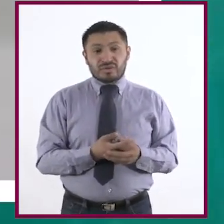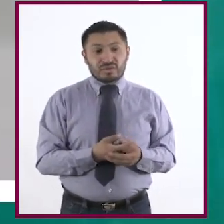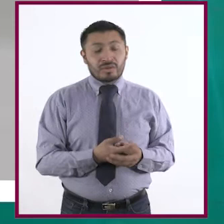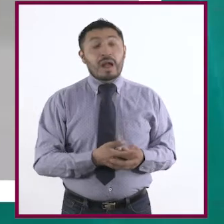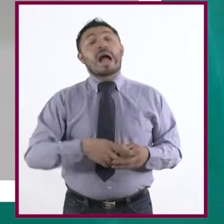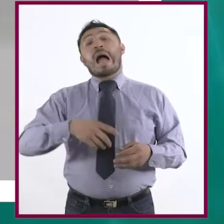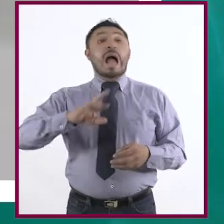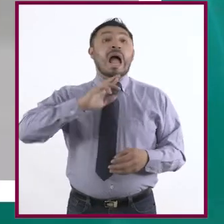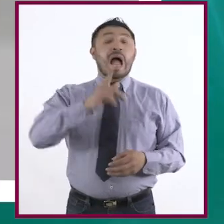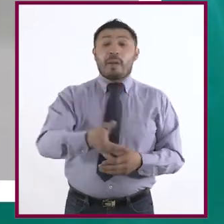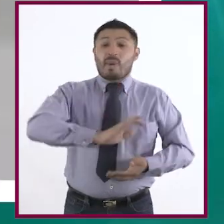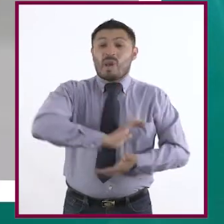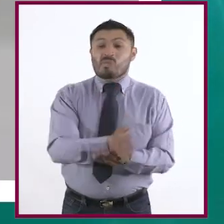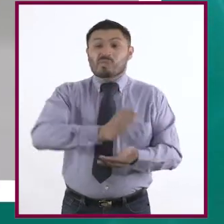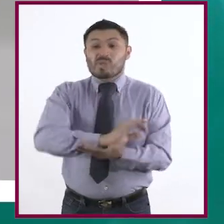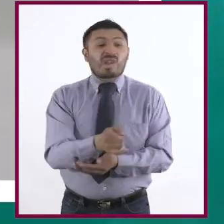discriminación.